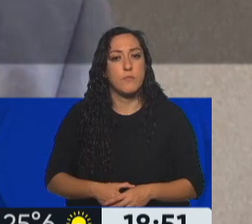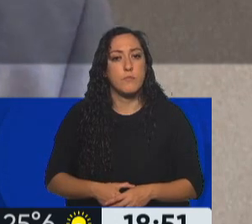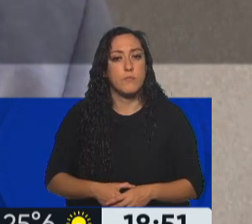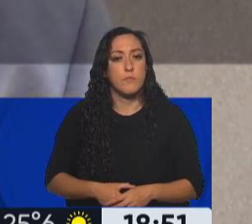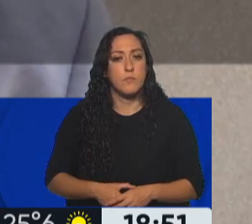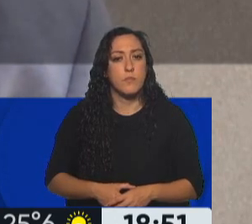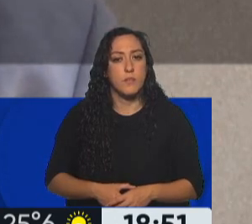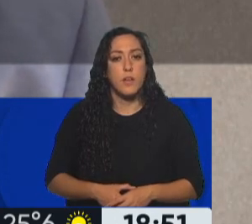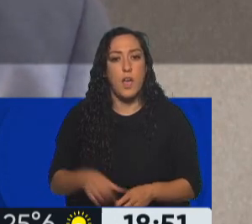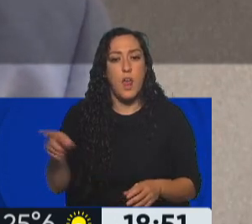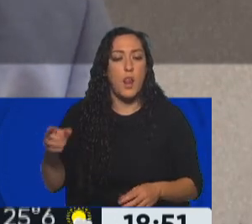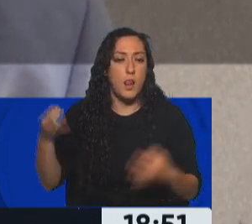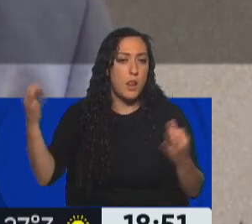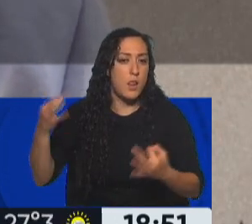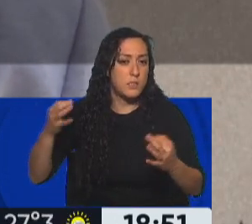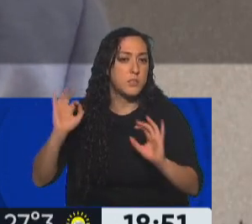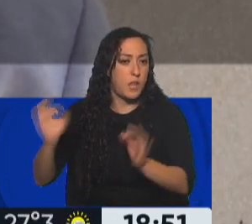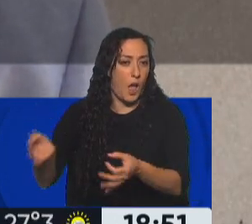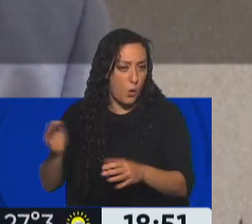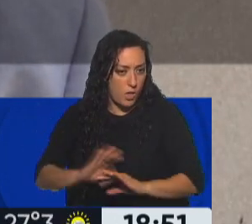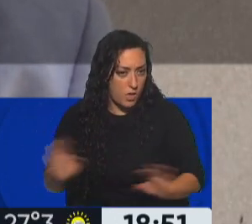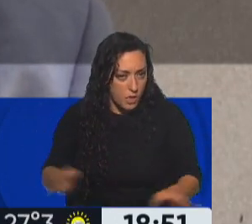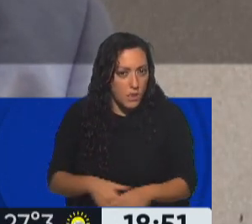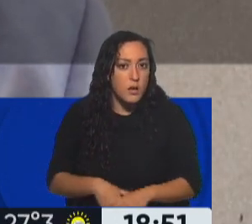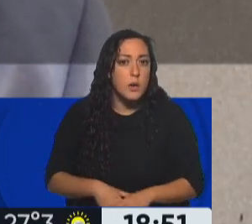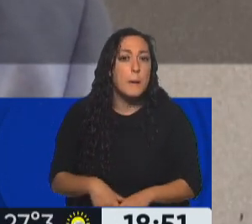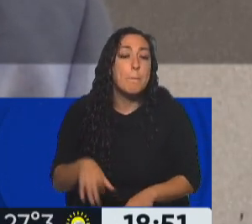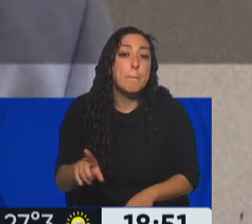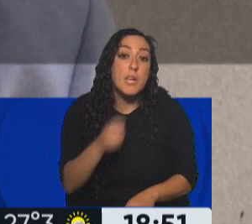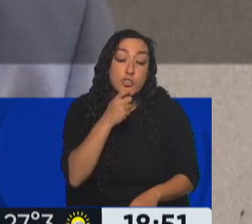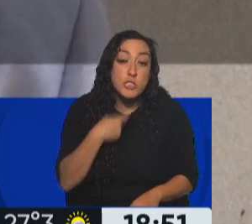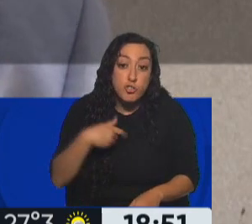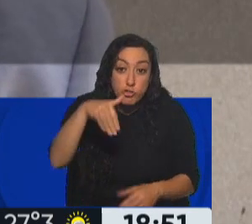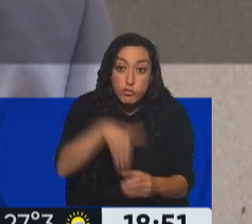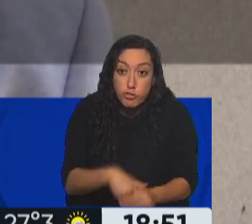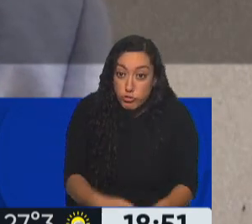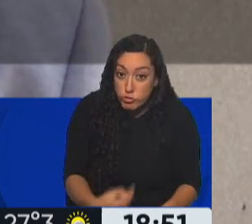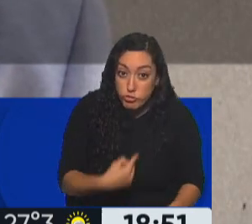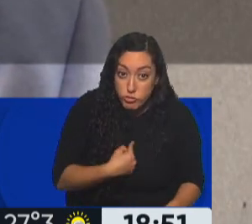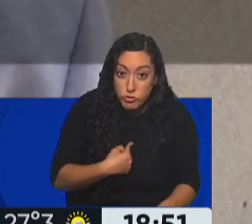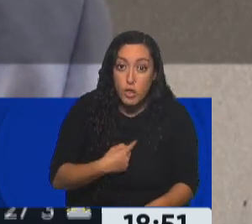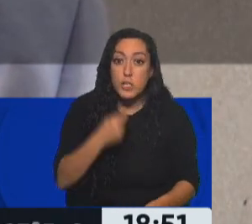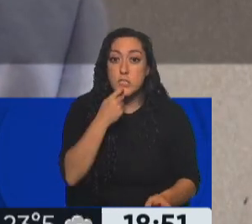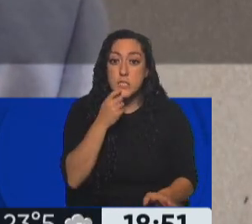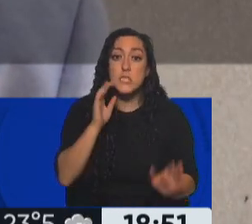very, very qualified cardinal. But if I were to the voting cardinals,